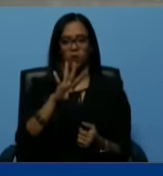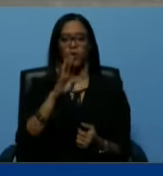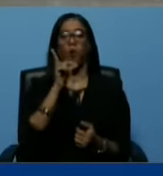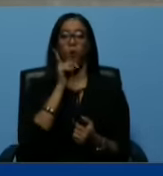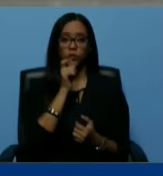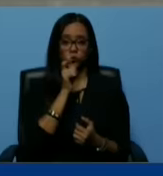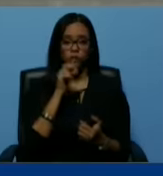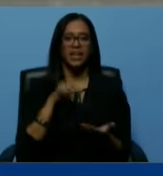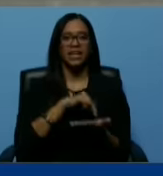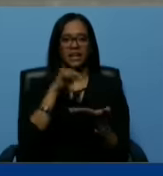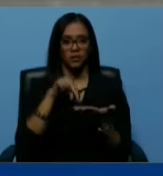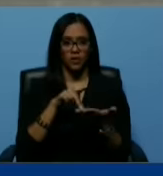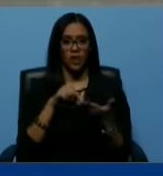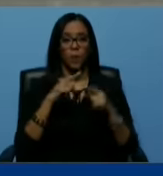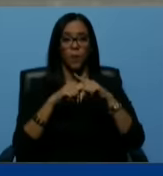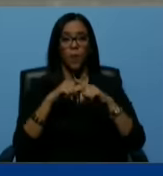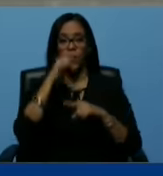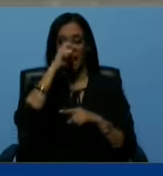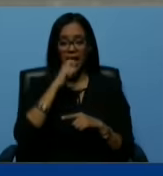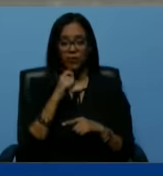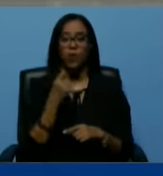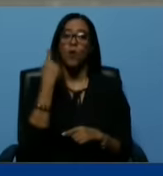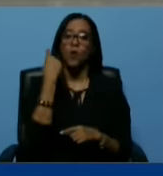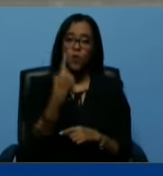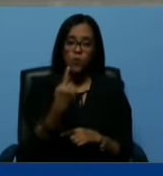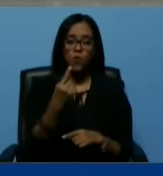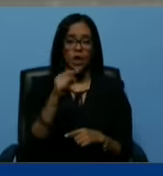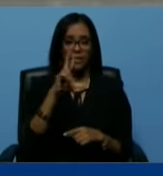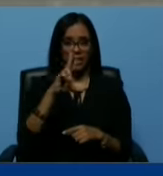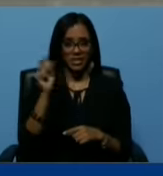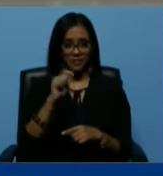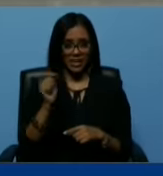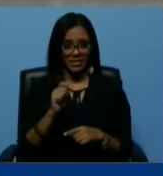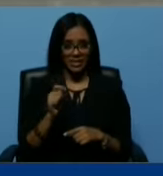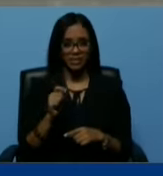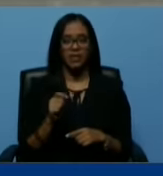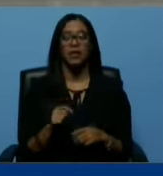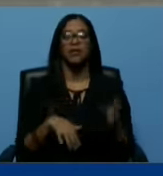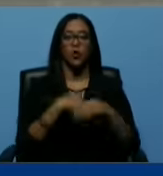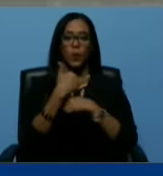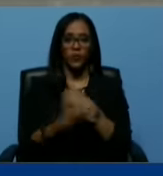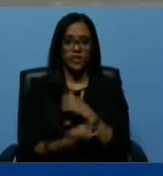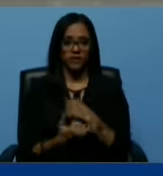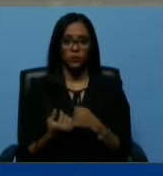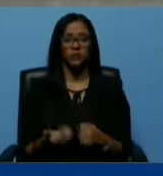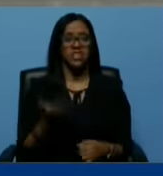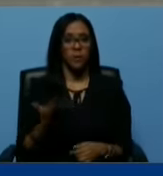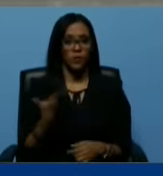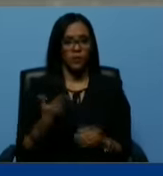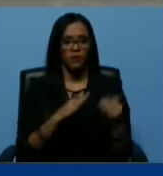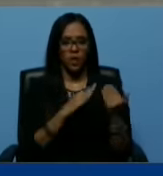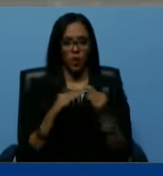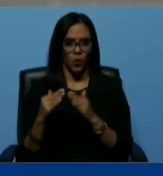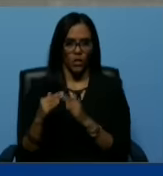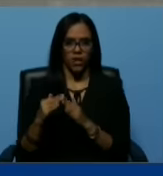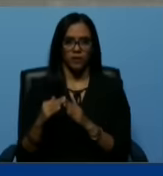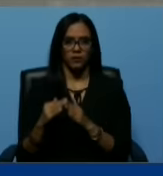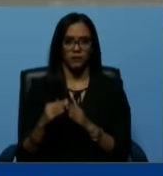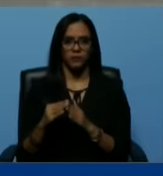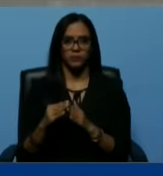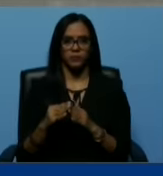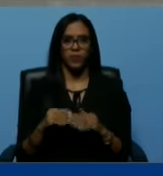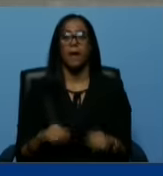nacionales por año, una trimestral, de los proyectos priorizados de las comunidades.